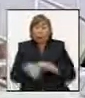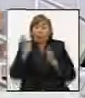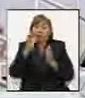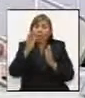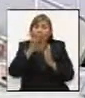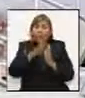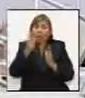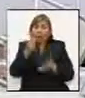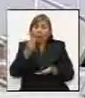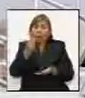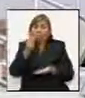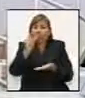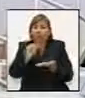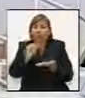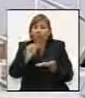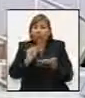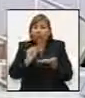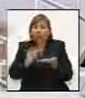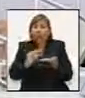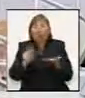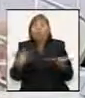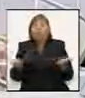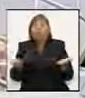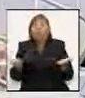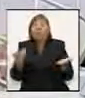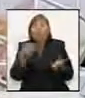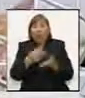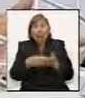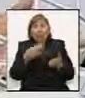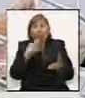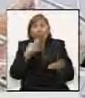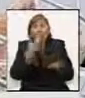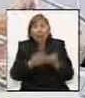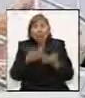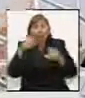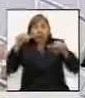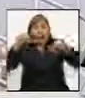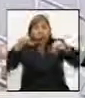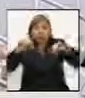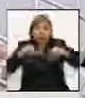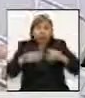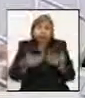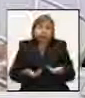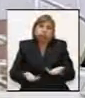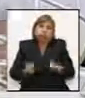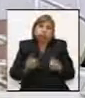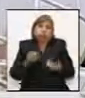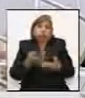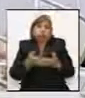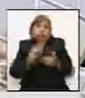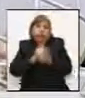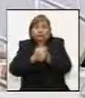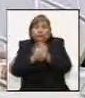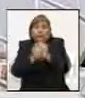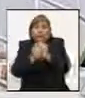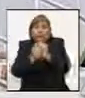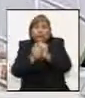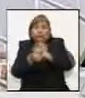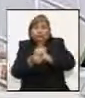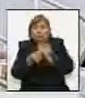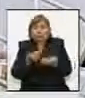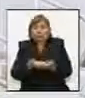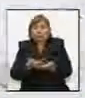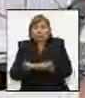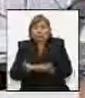sus precios por los reciclajes. Entonces vamos diciendo, estamos perdiendo el motor de transformación de nuestro